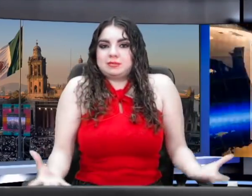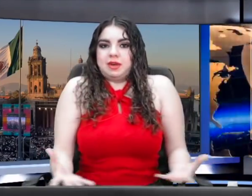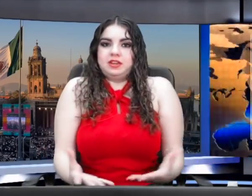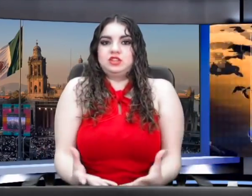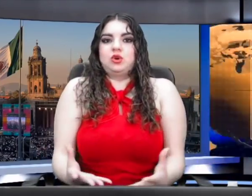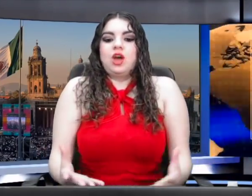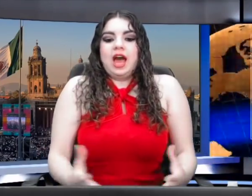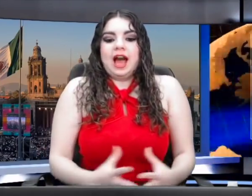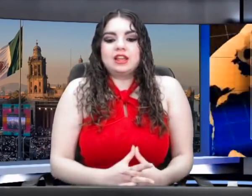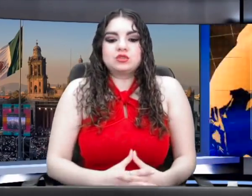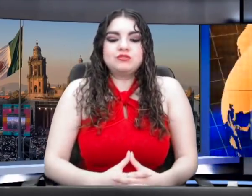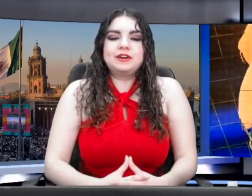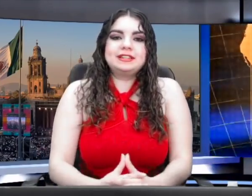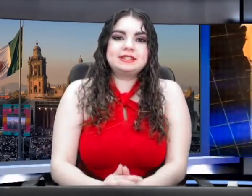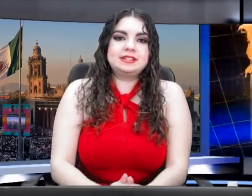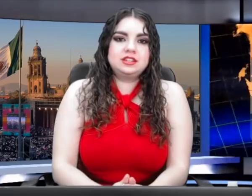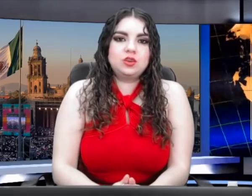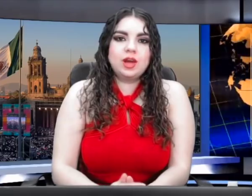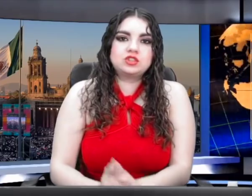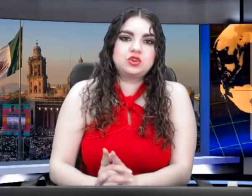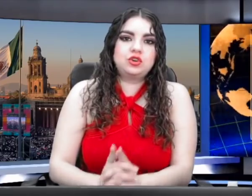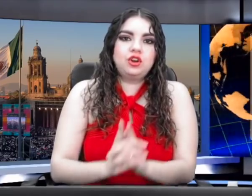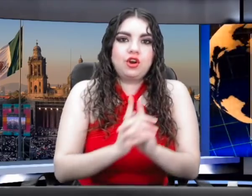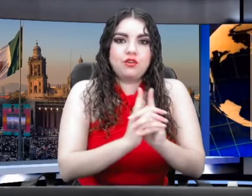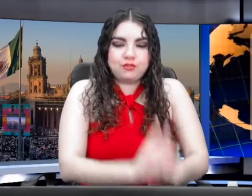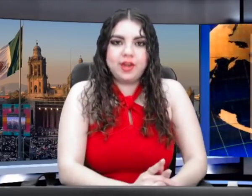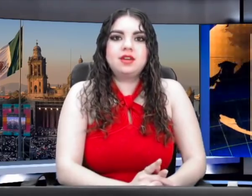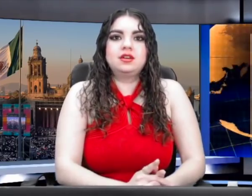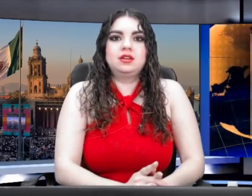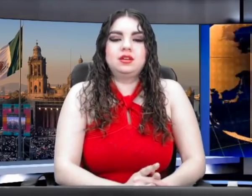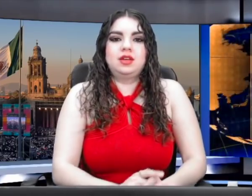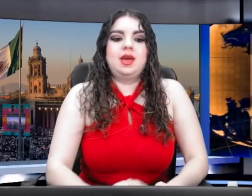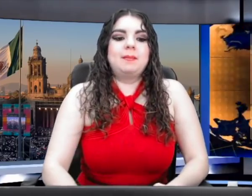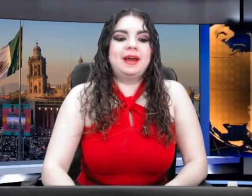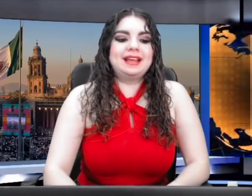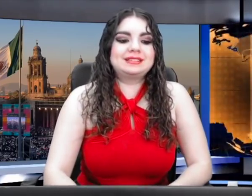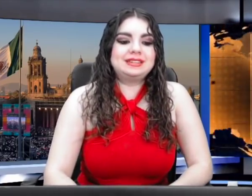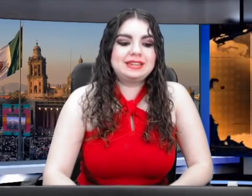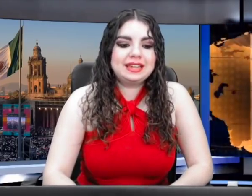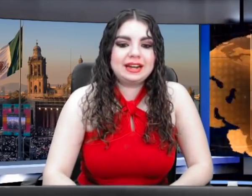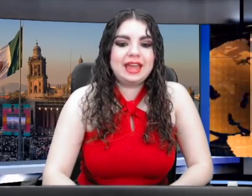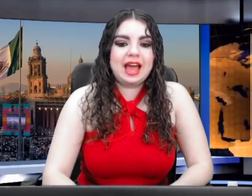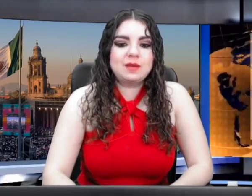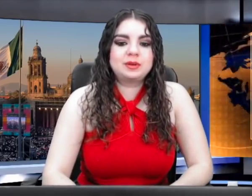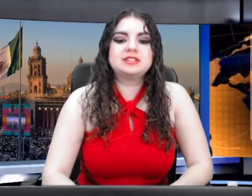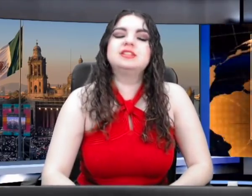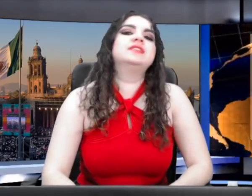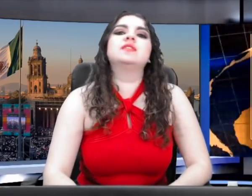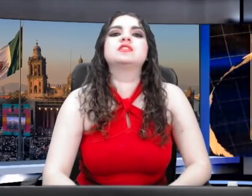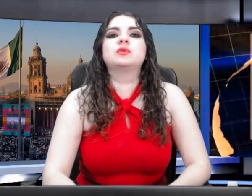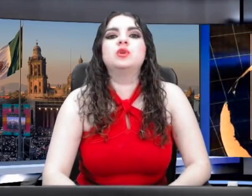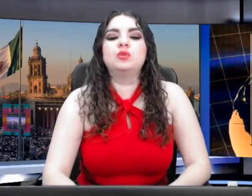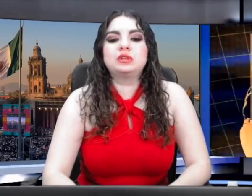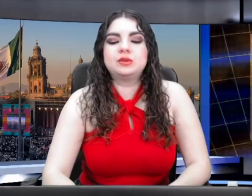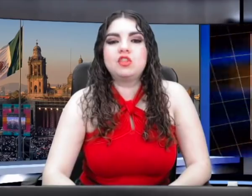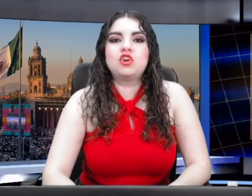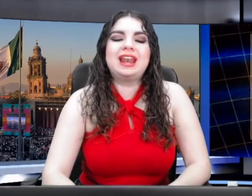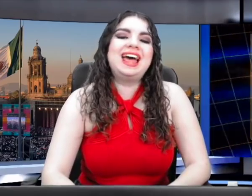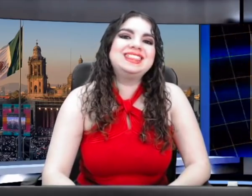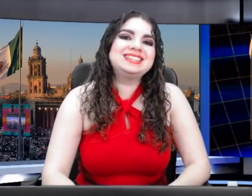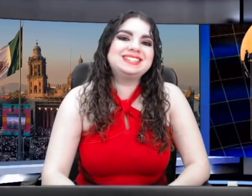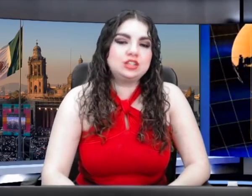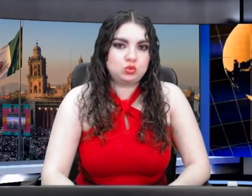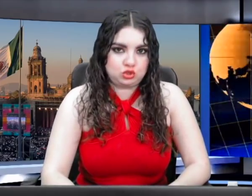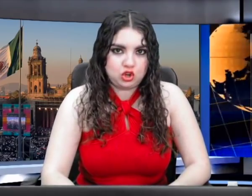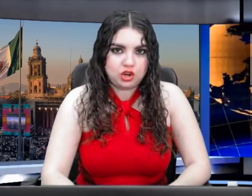su desmadrito a las conferencias, y en esta ocasión fue para exigirle al presidente Andrés Manuel López Obrador